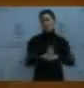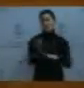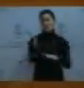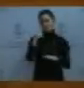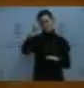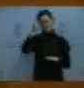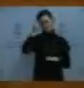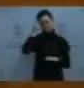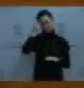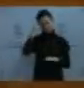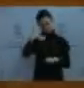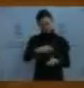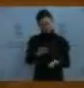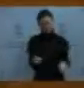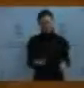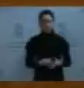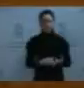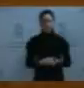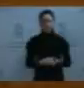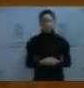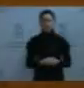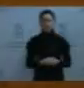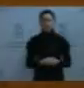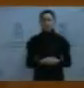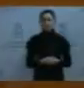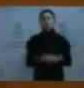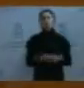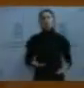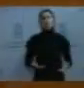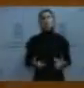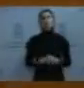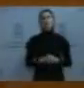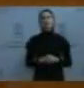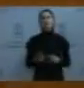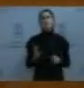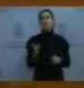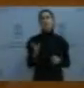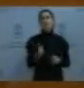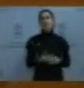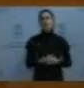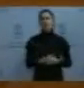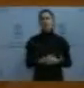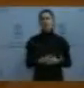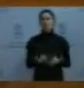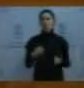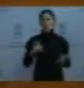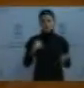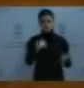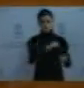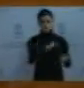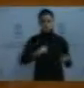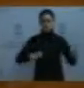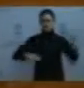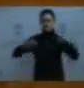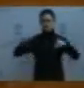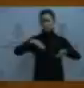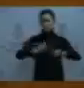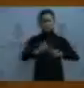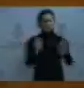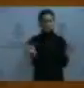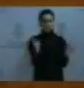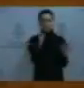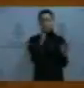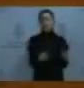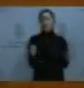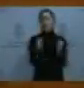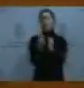perfectamente. Y, mire, una tercera cuestión. No he hecho ningún balón fuera. Pone el ejemplo de las acompañantes